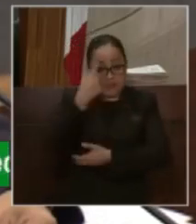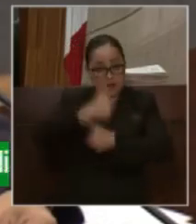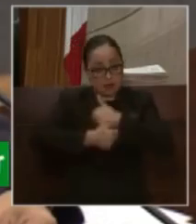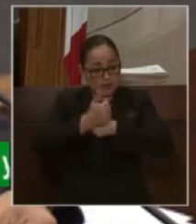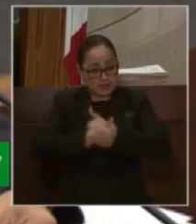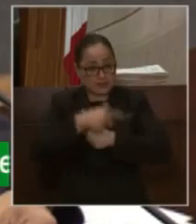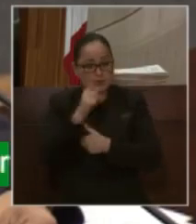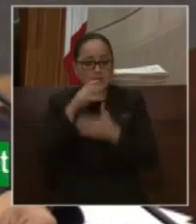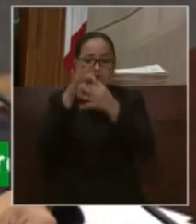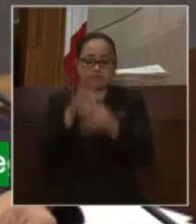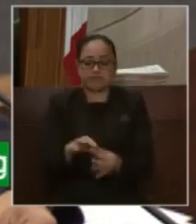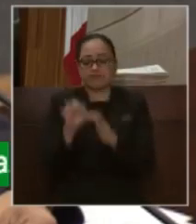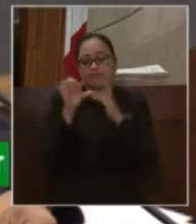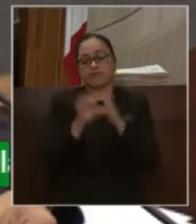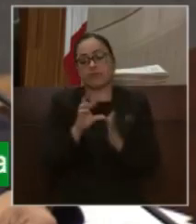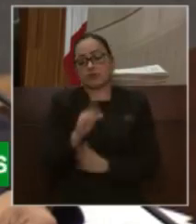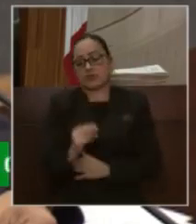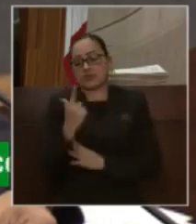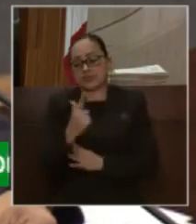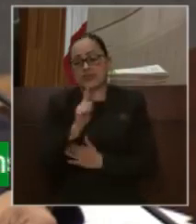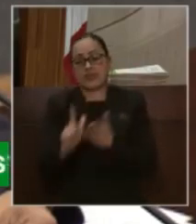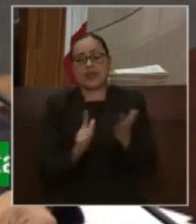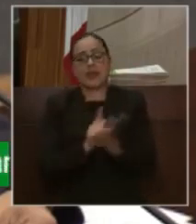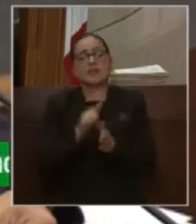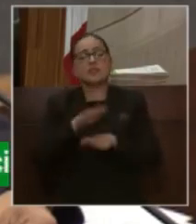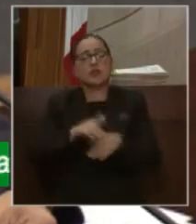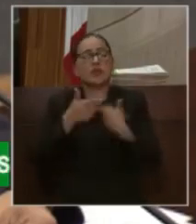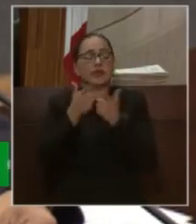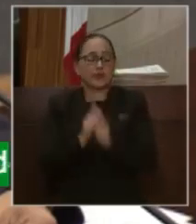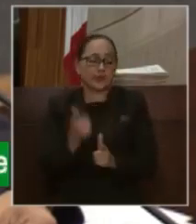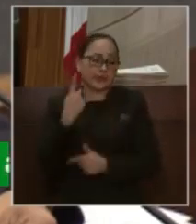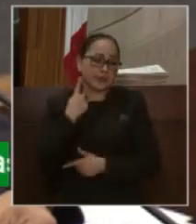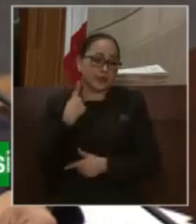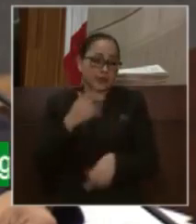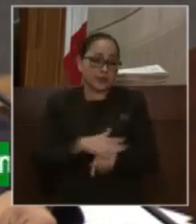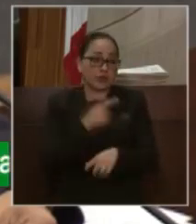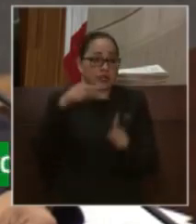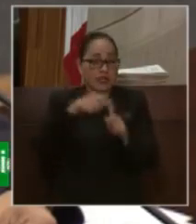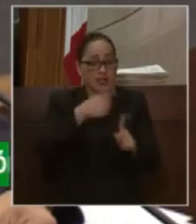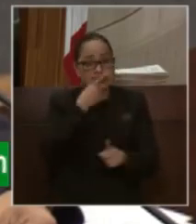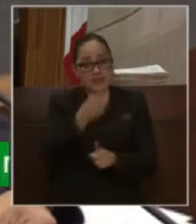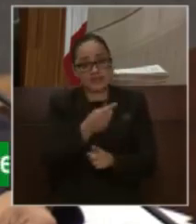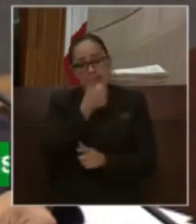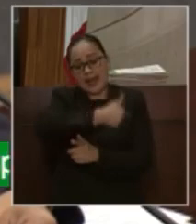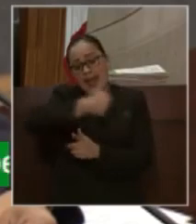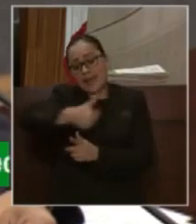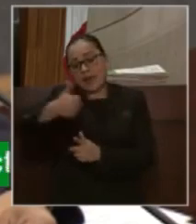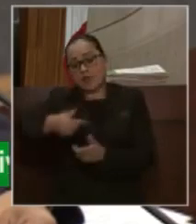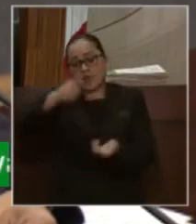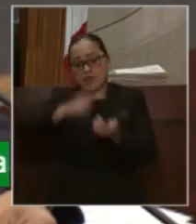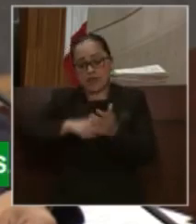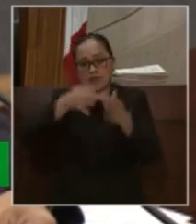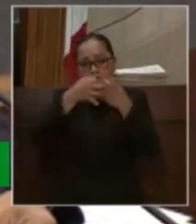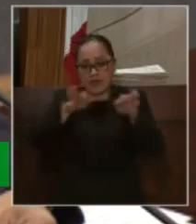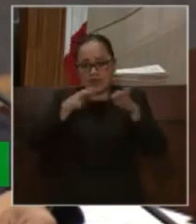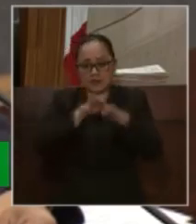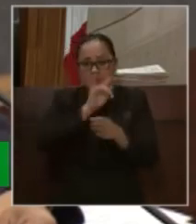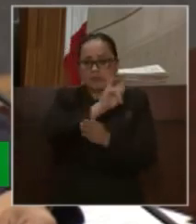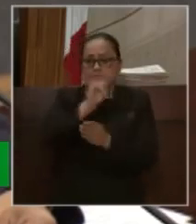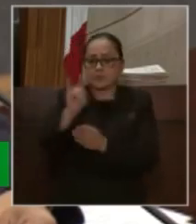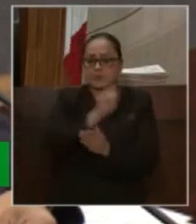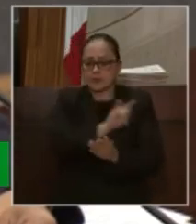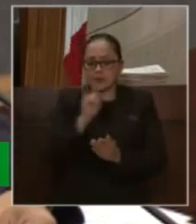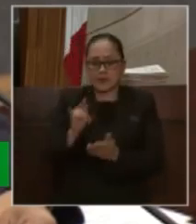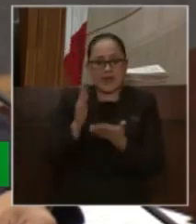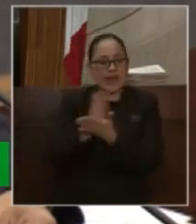cual es acorde con el artículo 87 de la Ley General de Partidos Políticos, que refiere que estos contarán cada uno con su emblema en las boletas, con independencia